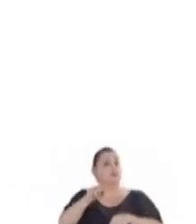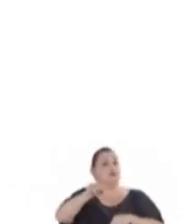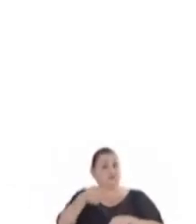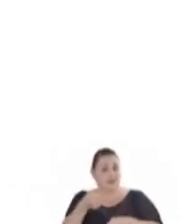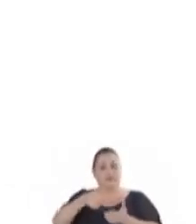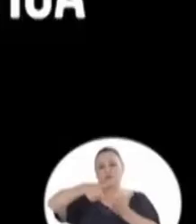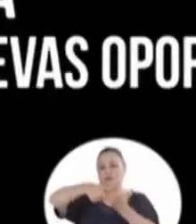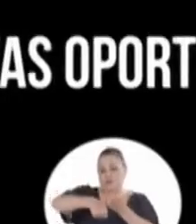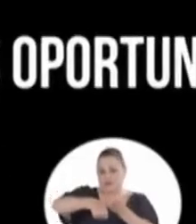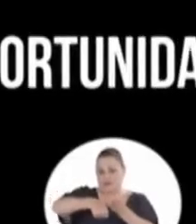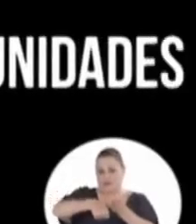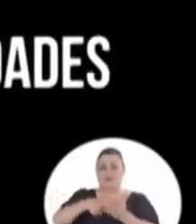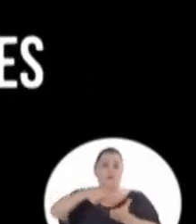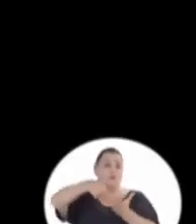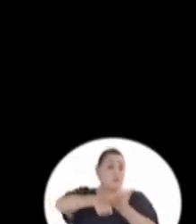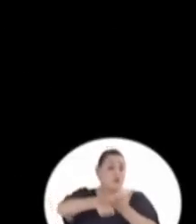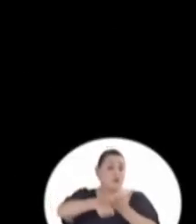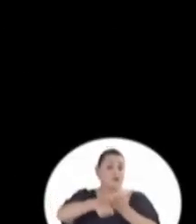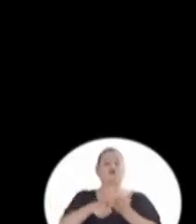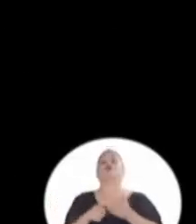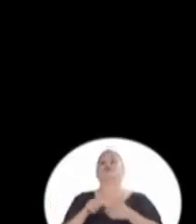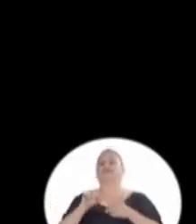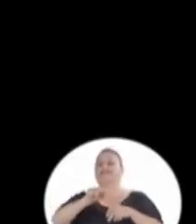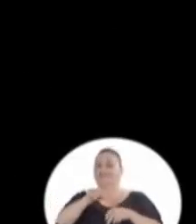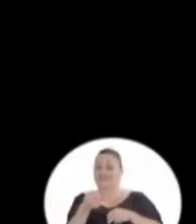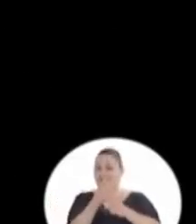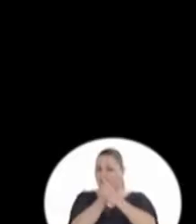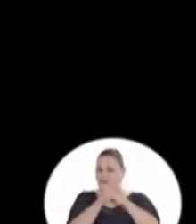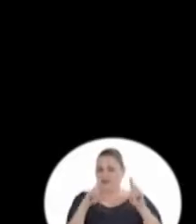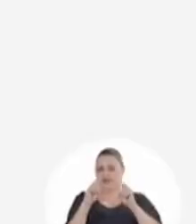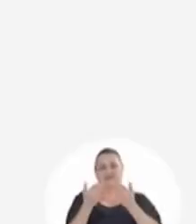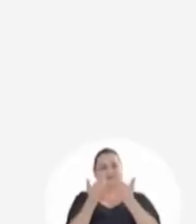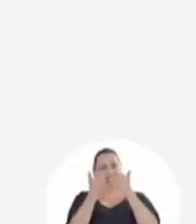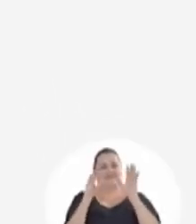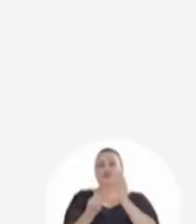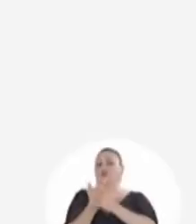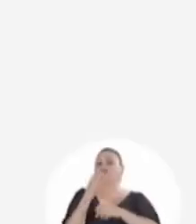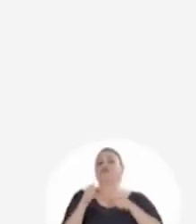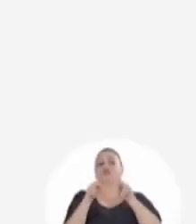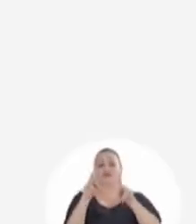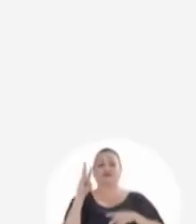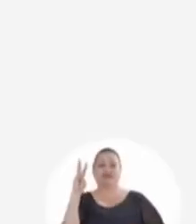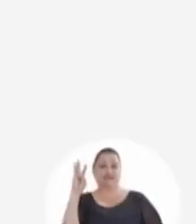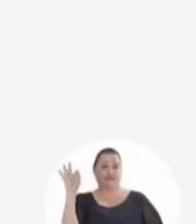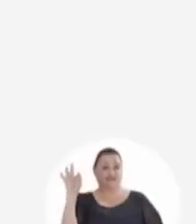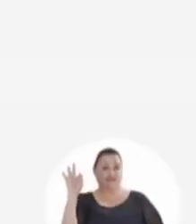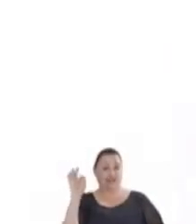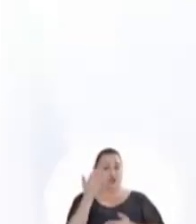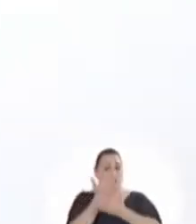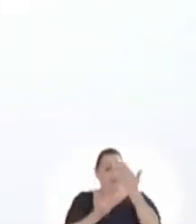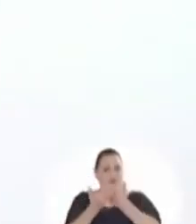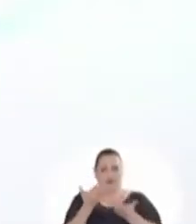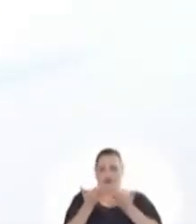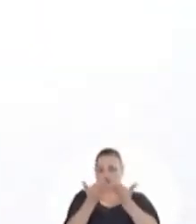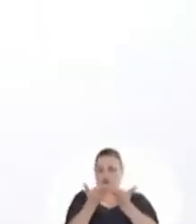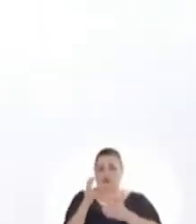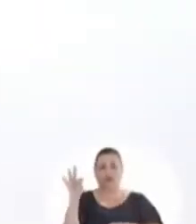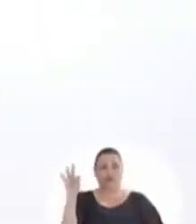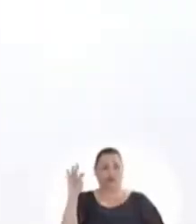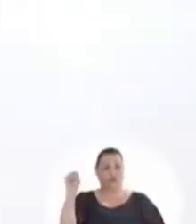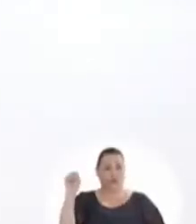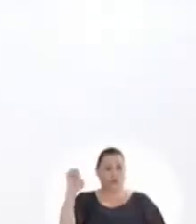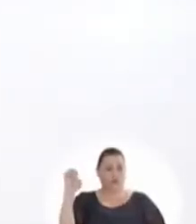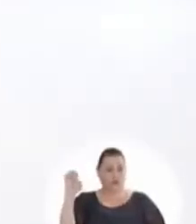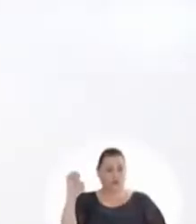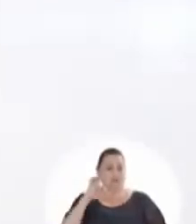votemos. El voto es la llave democrática para abrir nuevas oportunidades. Este 6 de febrero estará en sus manos. El Tribunal Supremo de